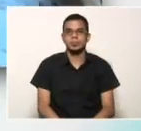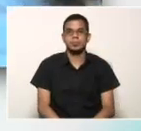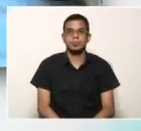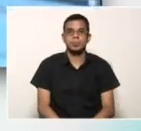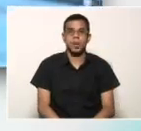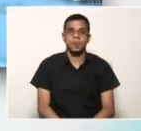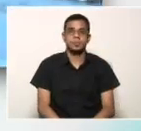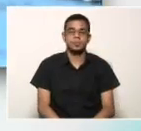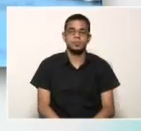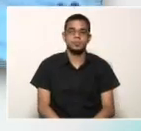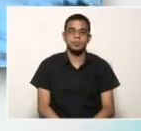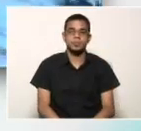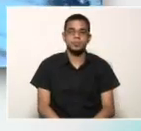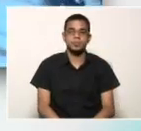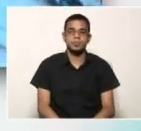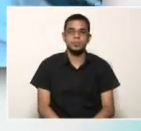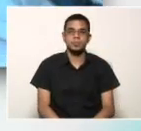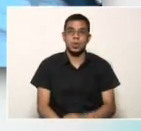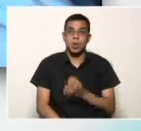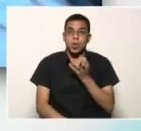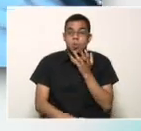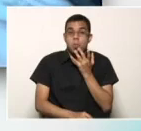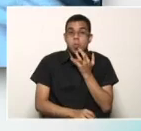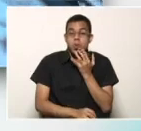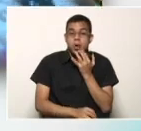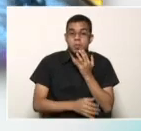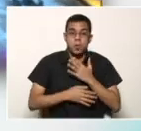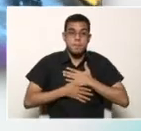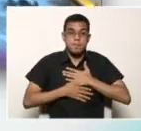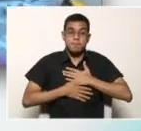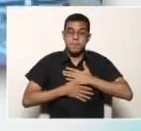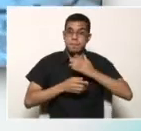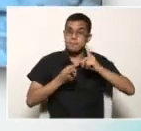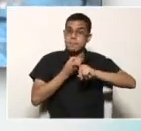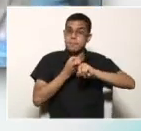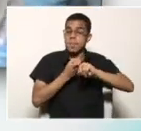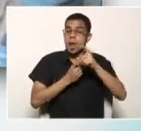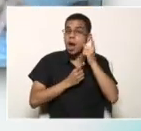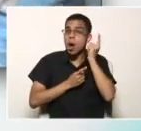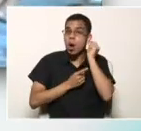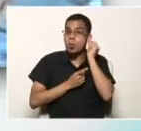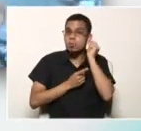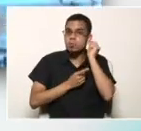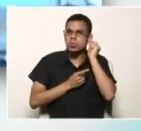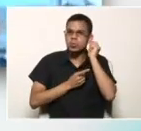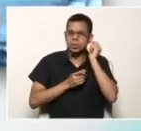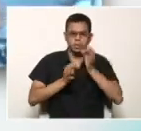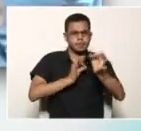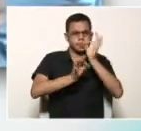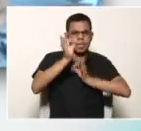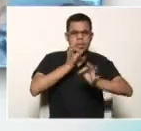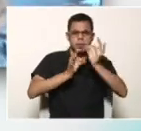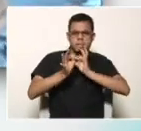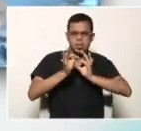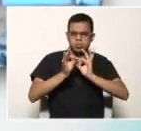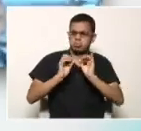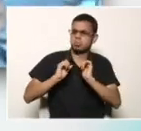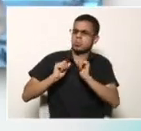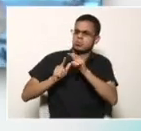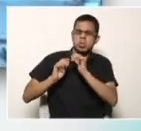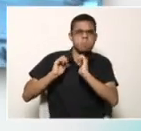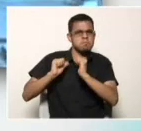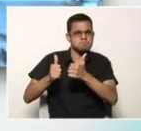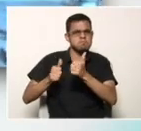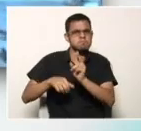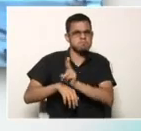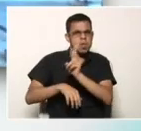de esta plancha, me estaba diciendo que cuando ella la utilizaba, al encenderla, se le iba apagando. Es decir, ella estaba utilizándola